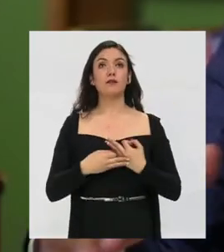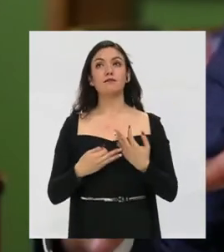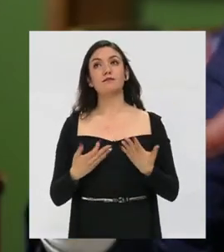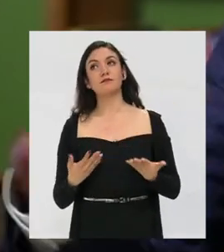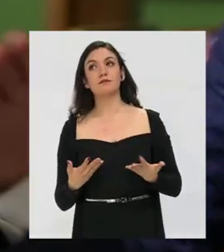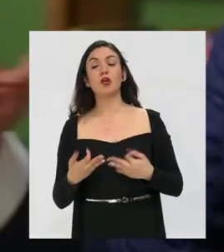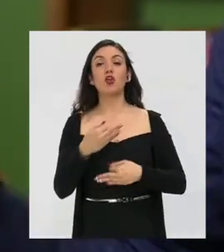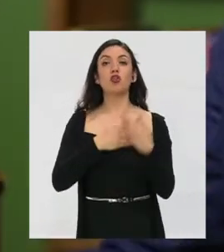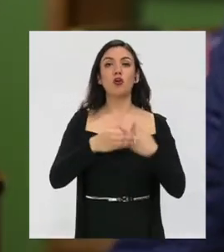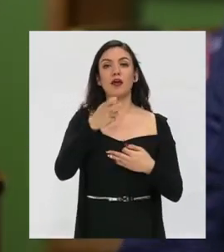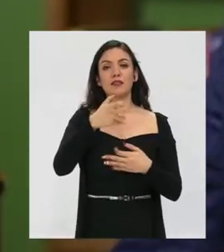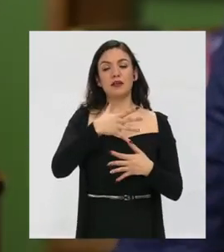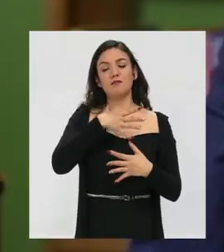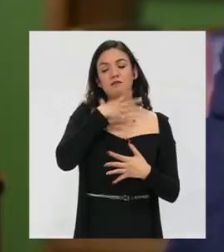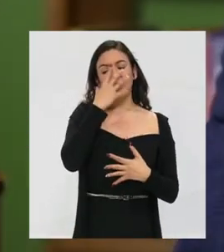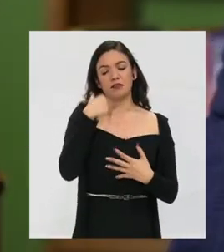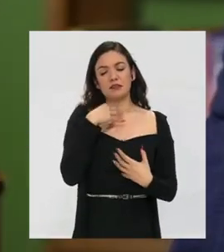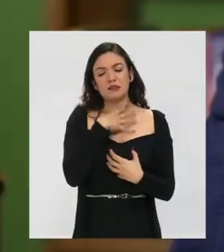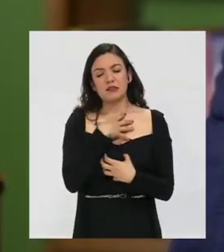quita